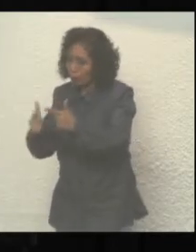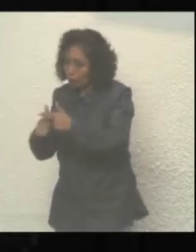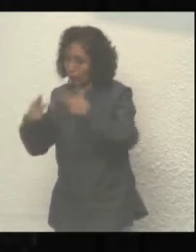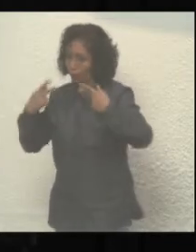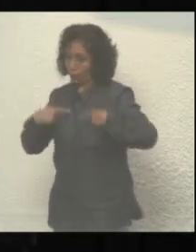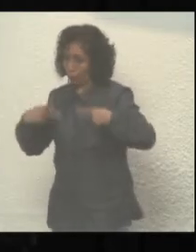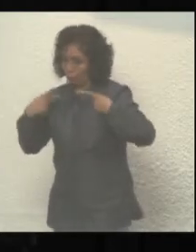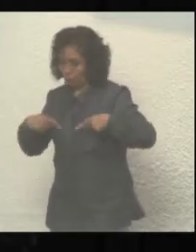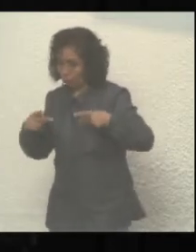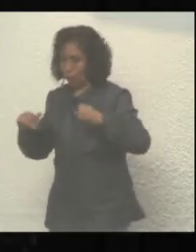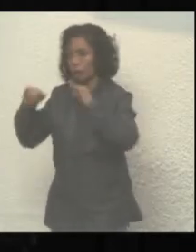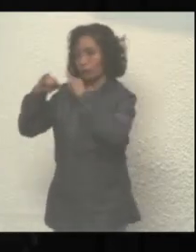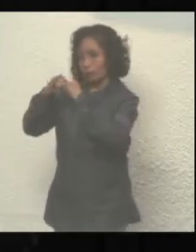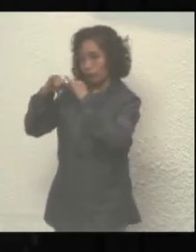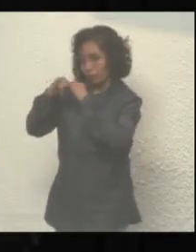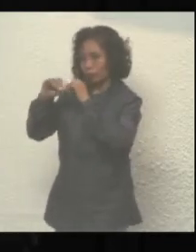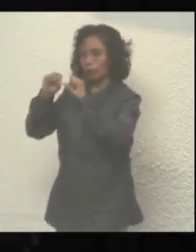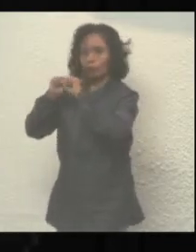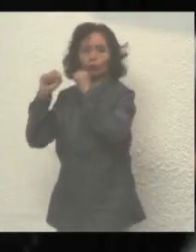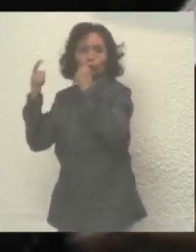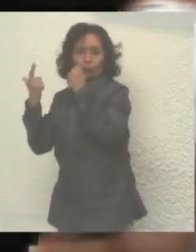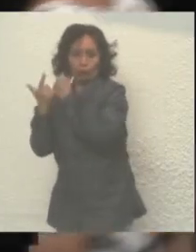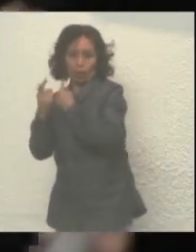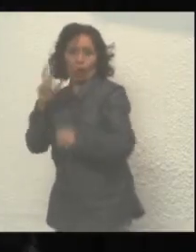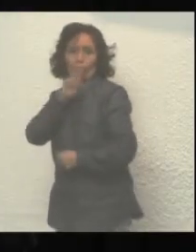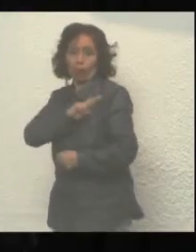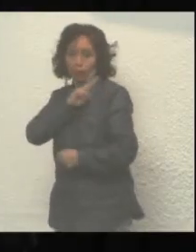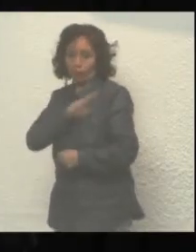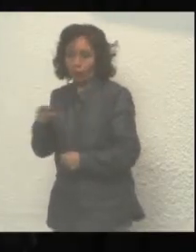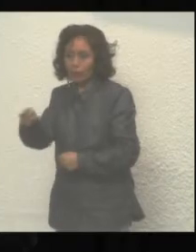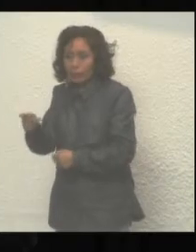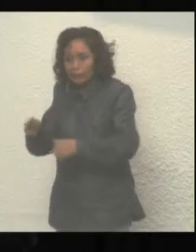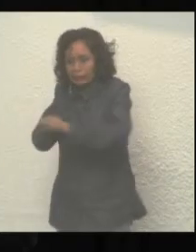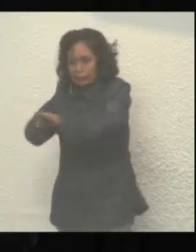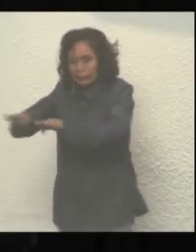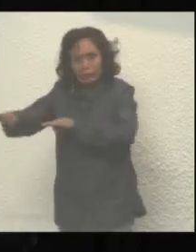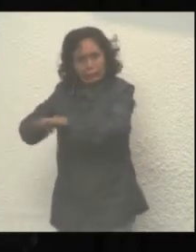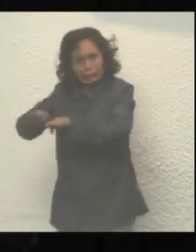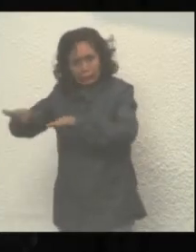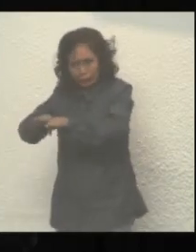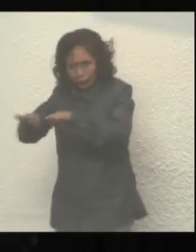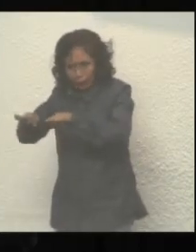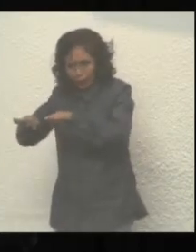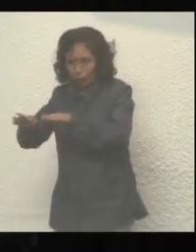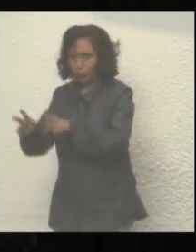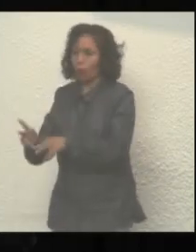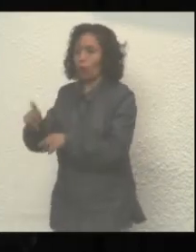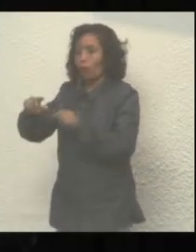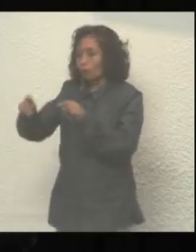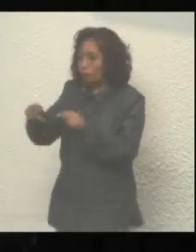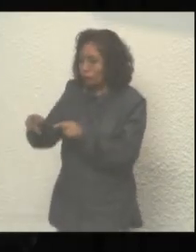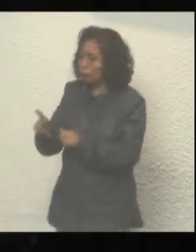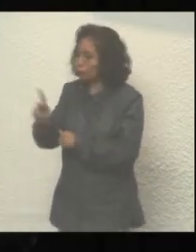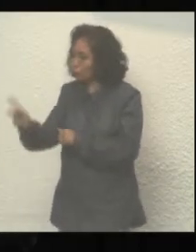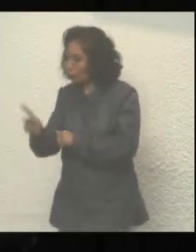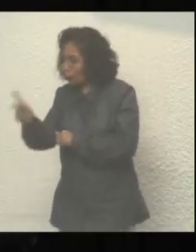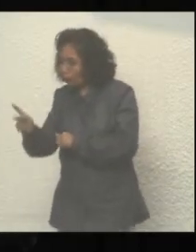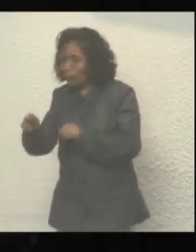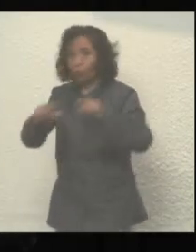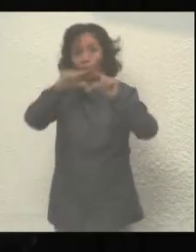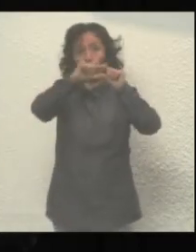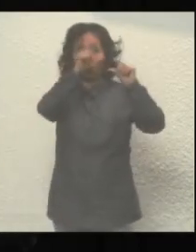e instituciones sociales y privadas que se hayan destacado tanto en el ámbito local, nacional, así